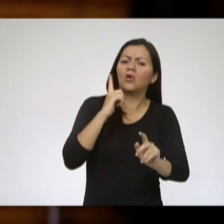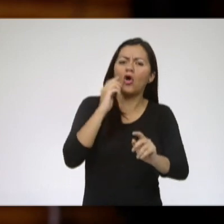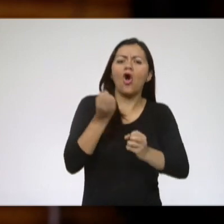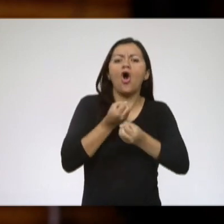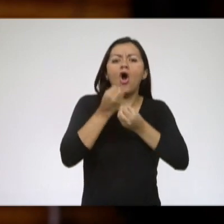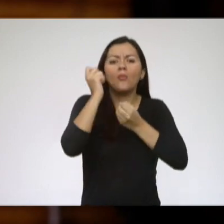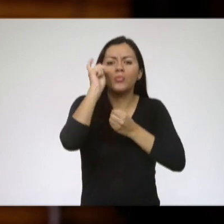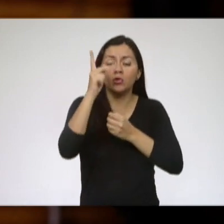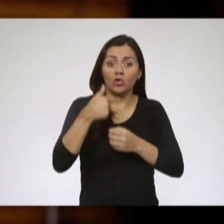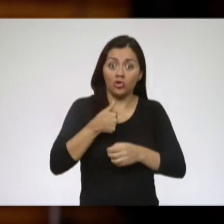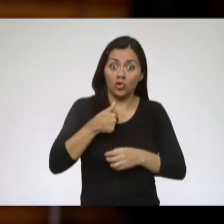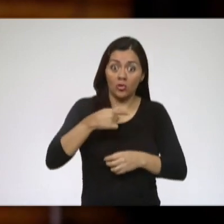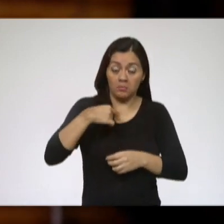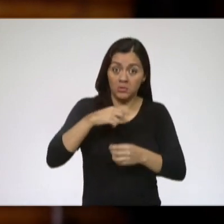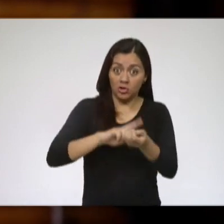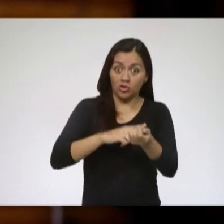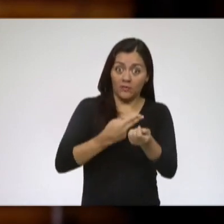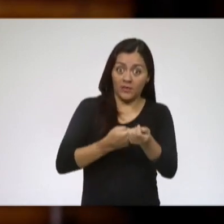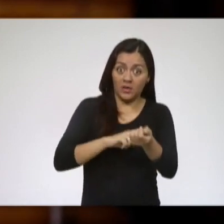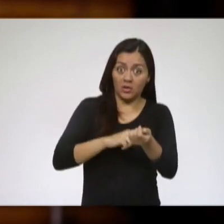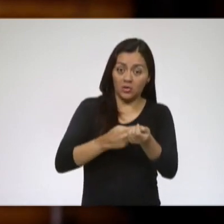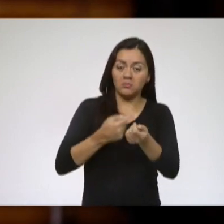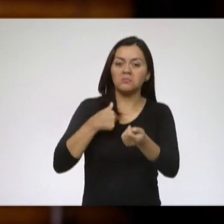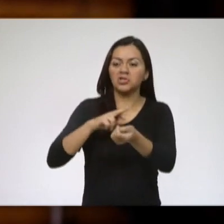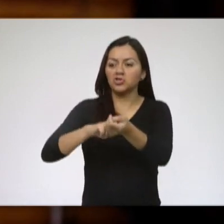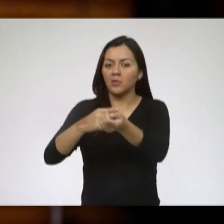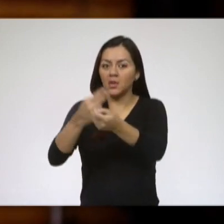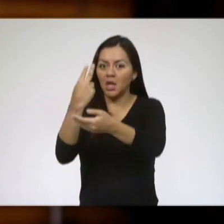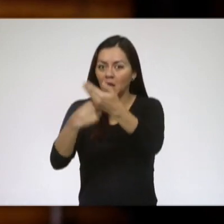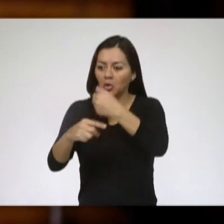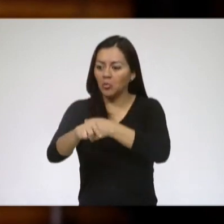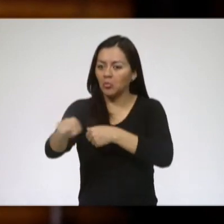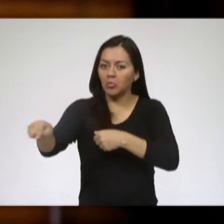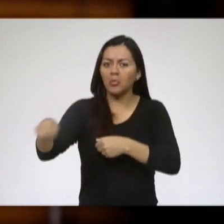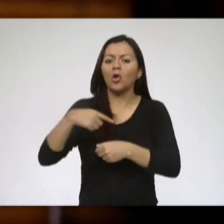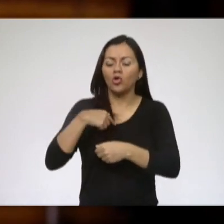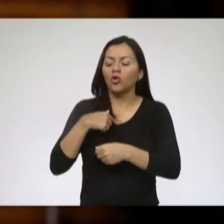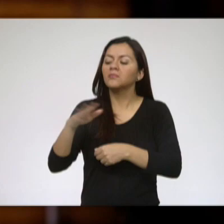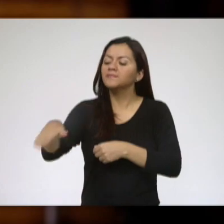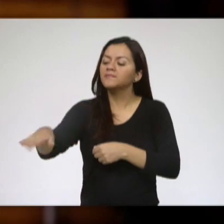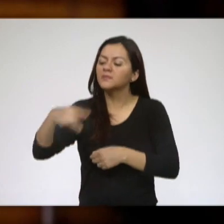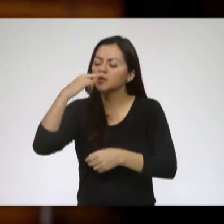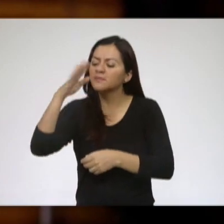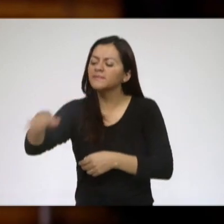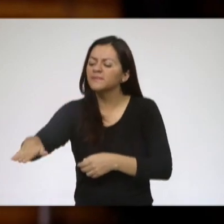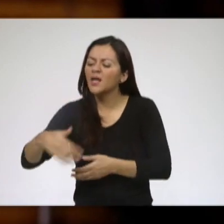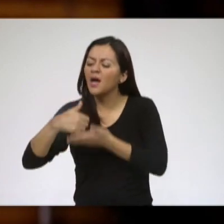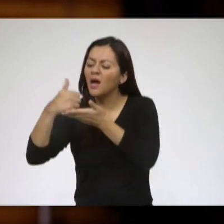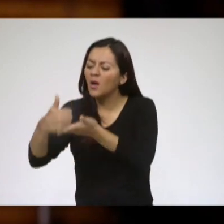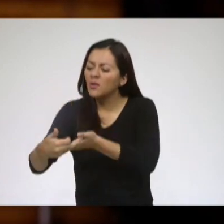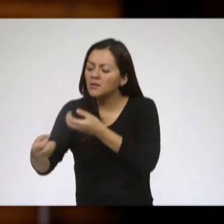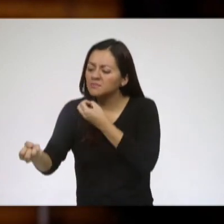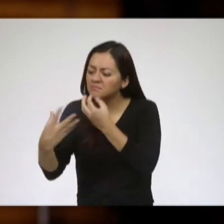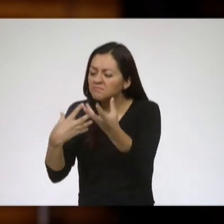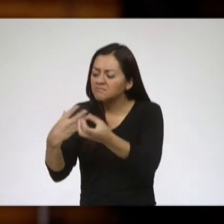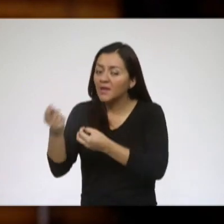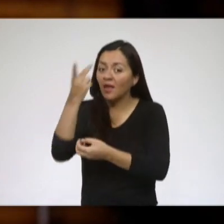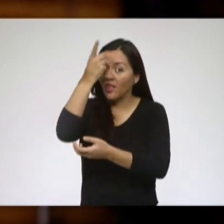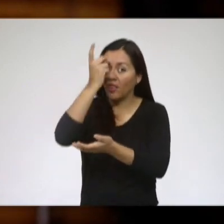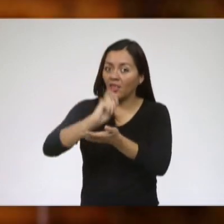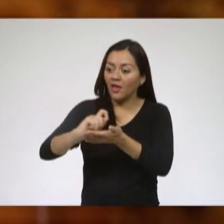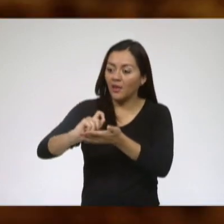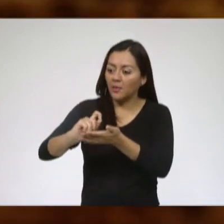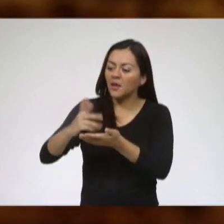también tengo sobrinitos, hijos de mis sobrinas, que ahora voy, les ayudo en lo que puedo, en las tareas,